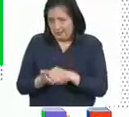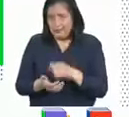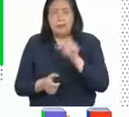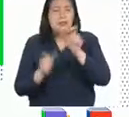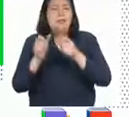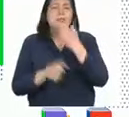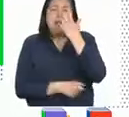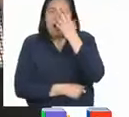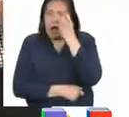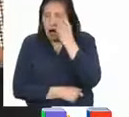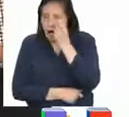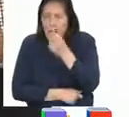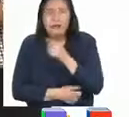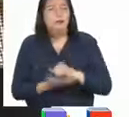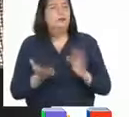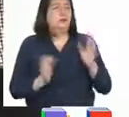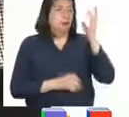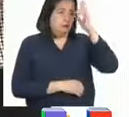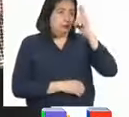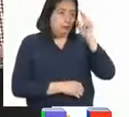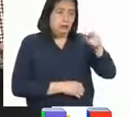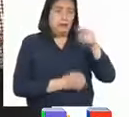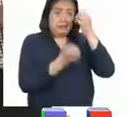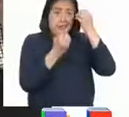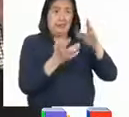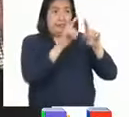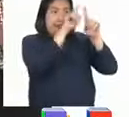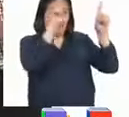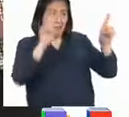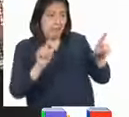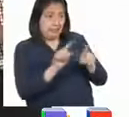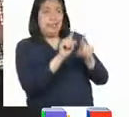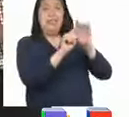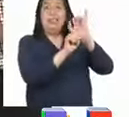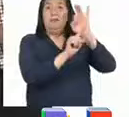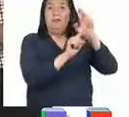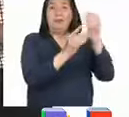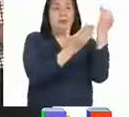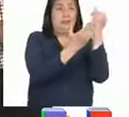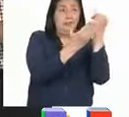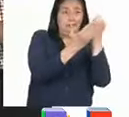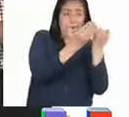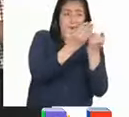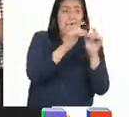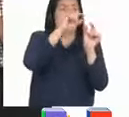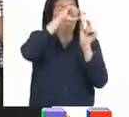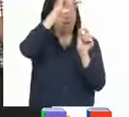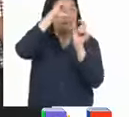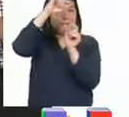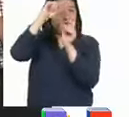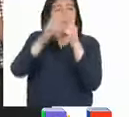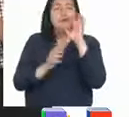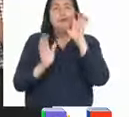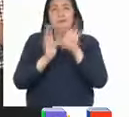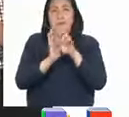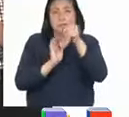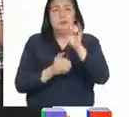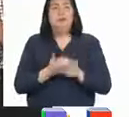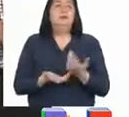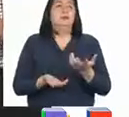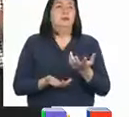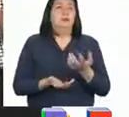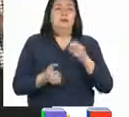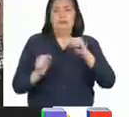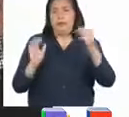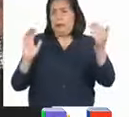y atractiva. Por eso, esta infografía hace uso de gráficos estadísticos, como los diagramas de